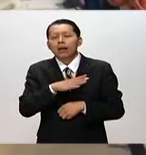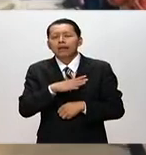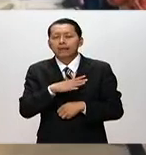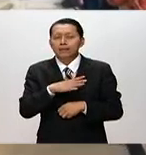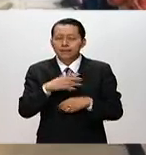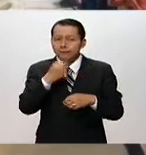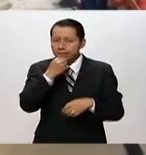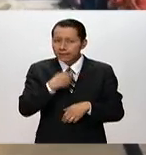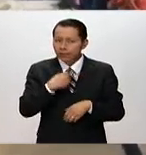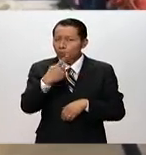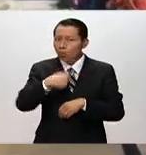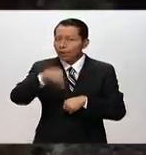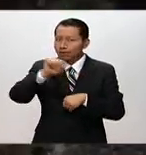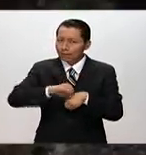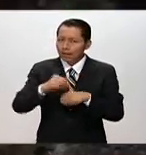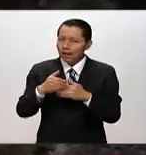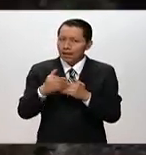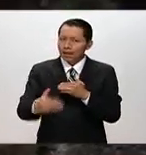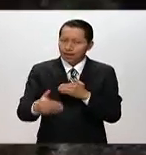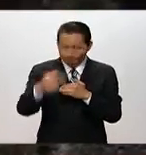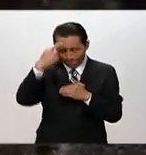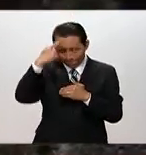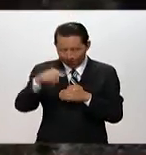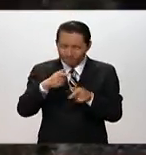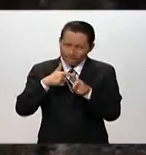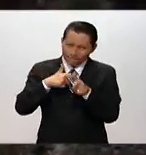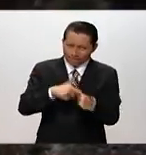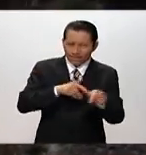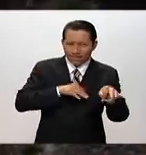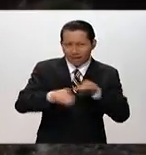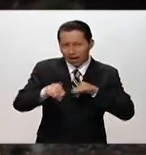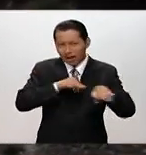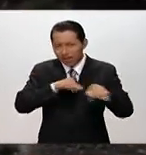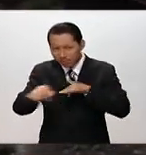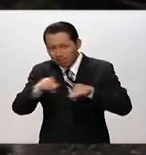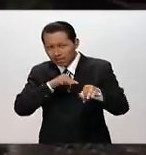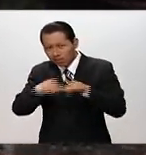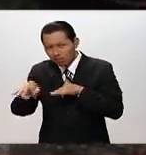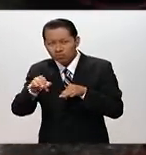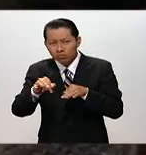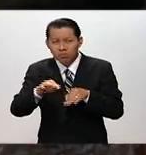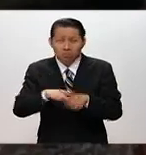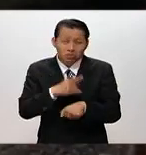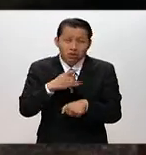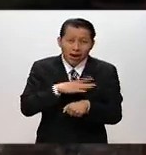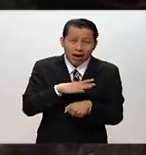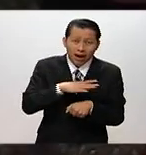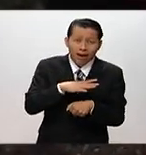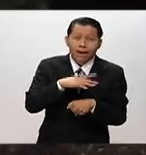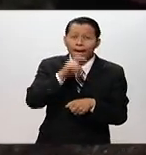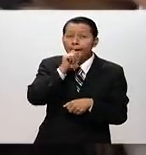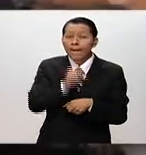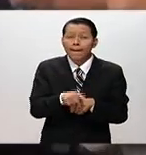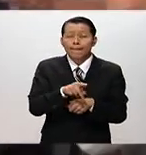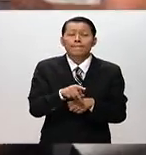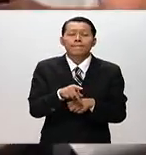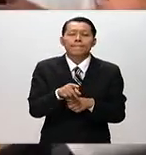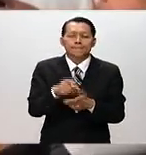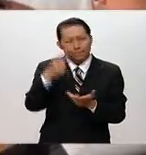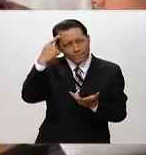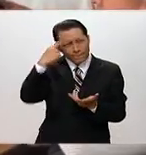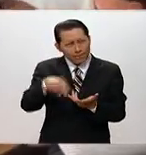una semana más para el reinicio de trabajos por la saturación que hay en laderas y